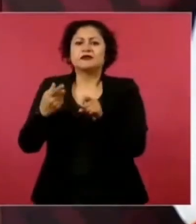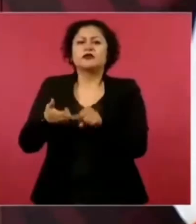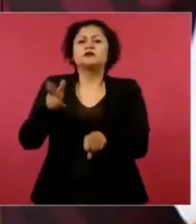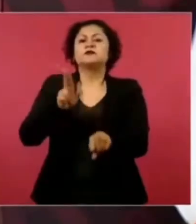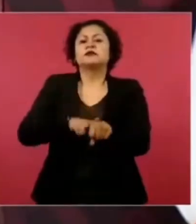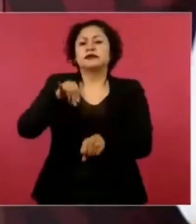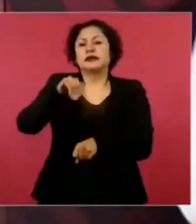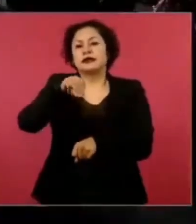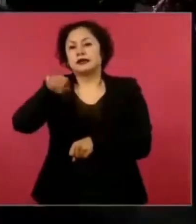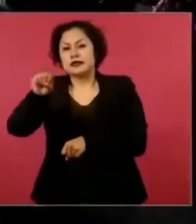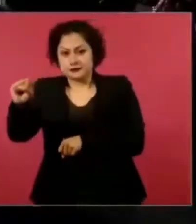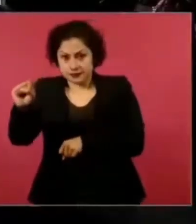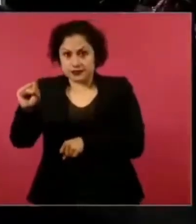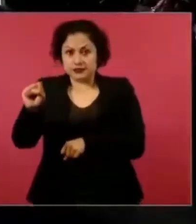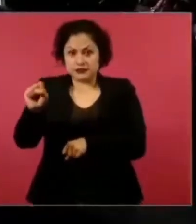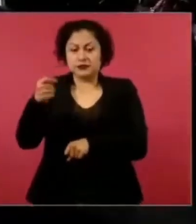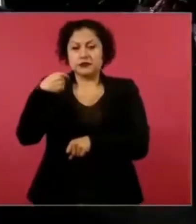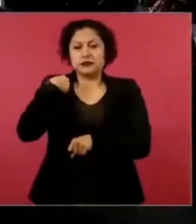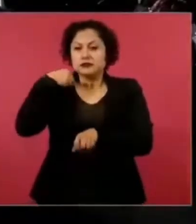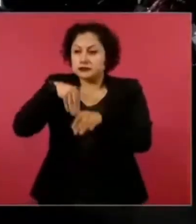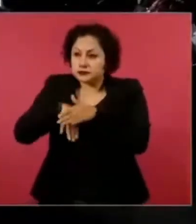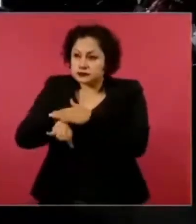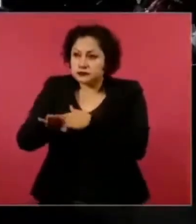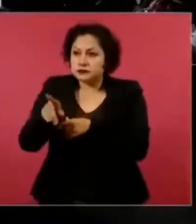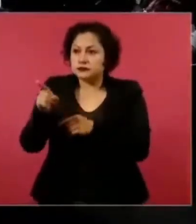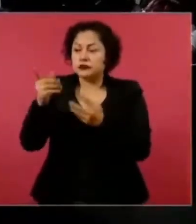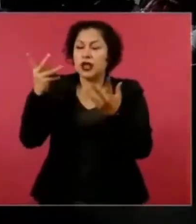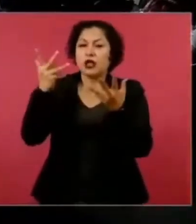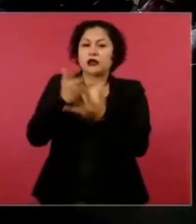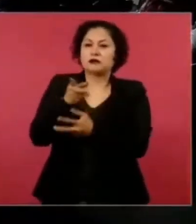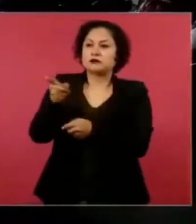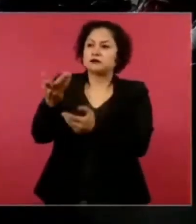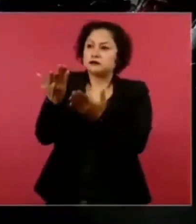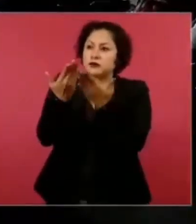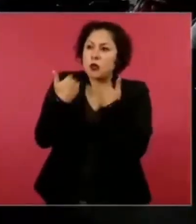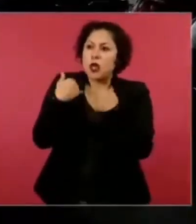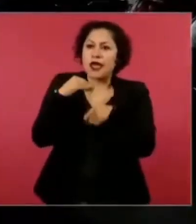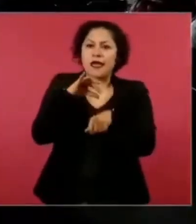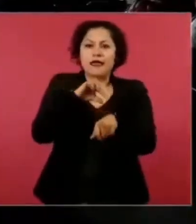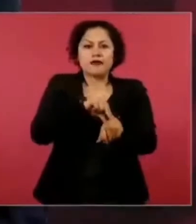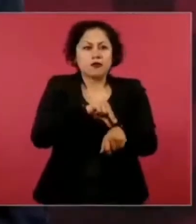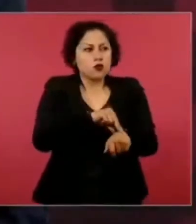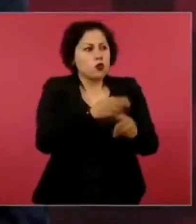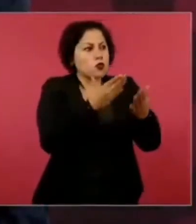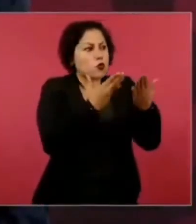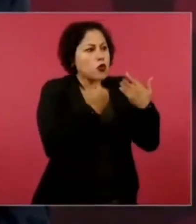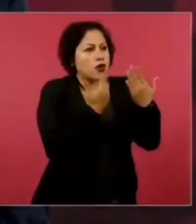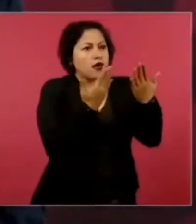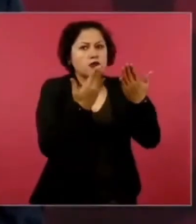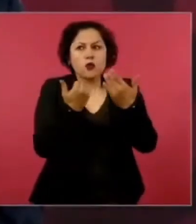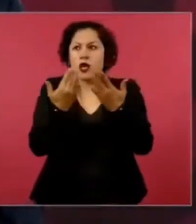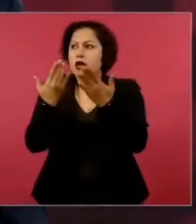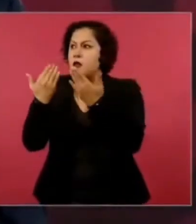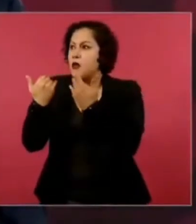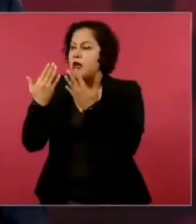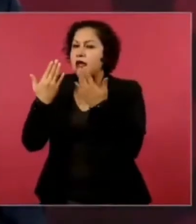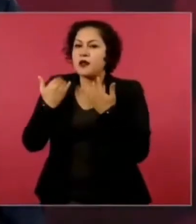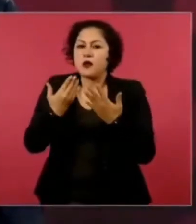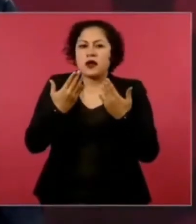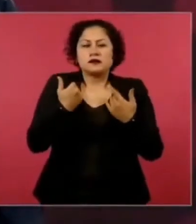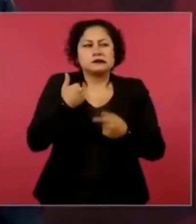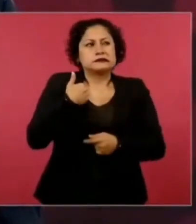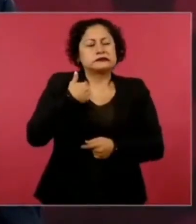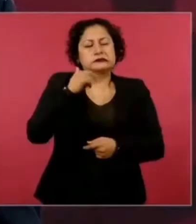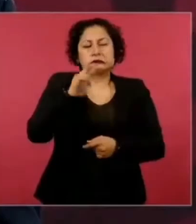en la mayoría no había los especialistas, pero me acuerdo bien de que hay